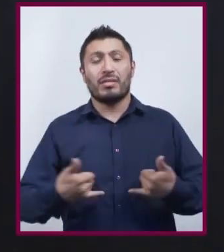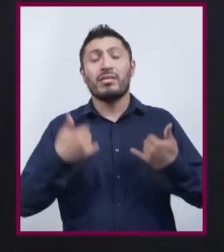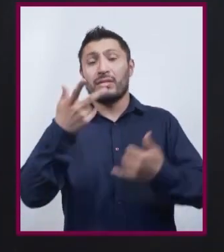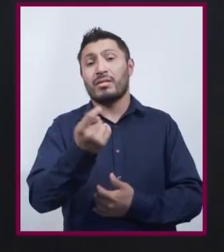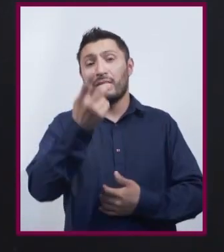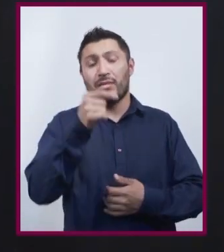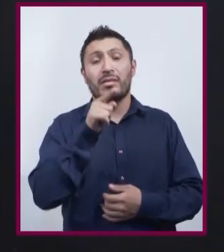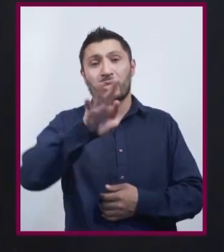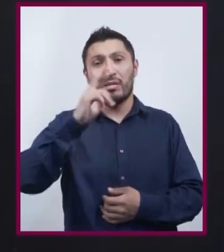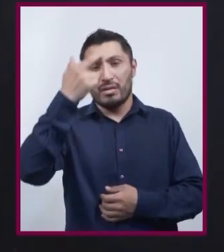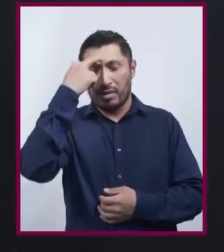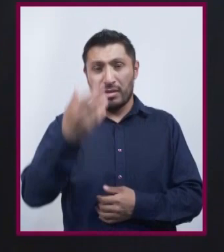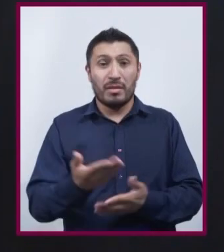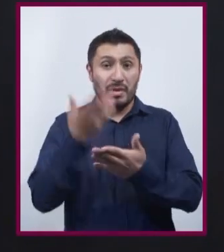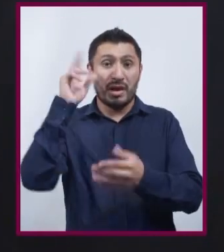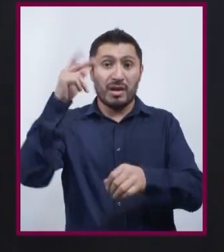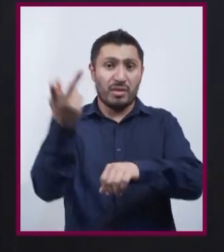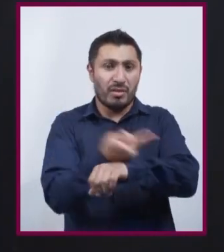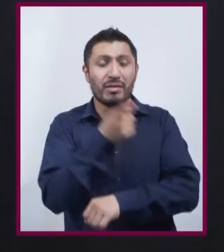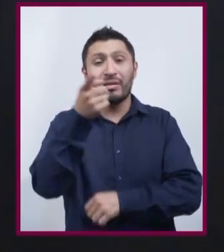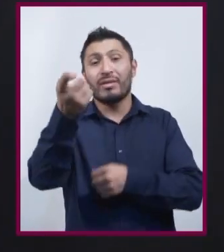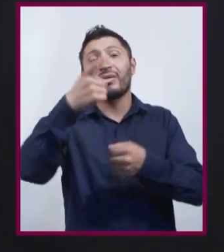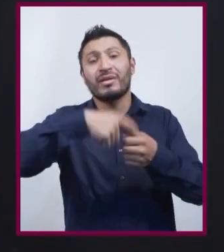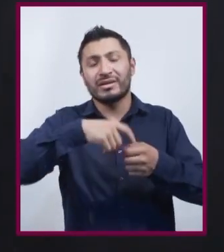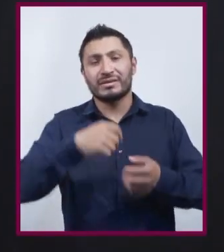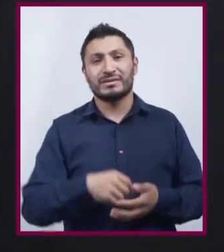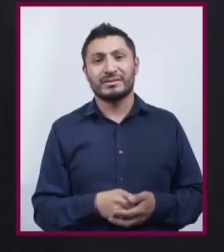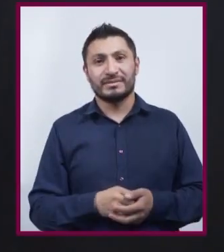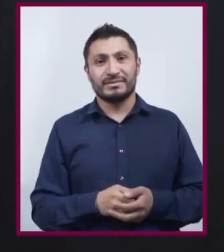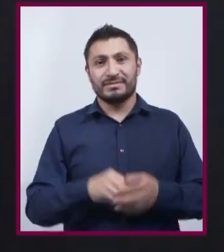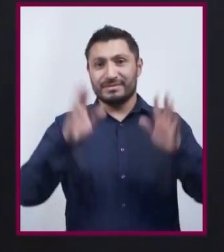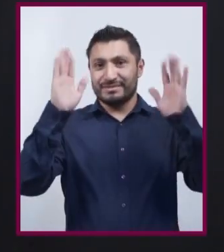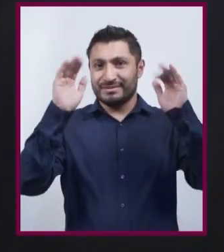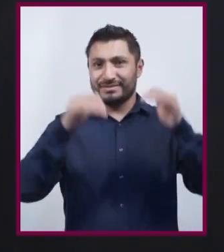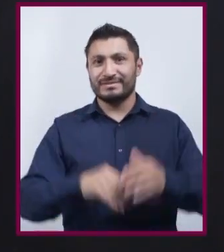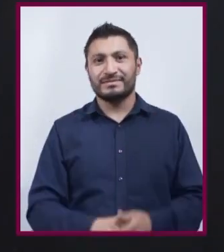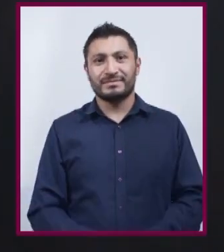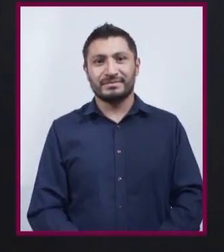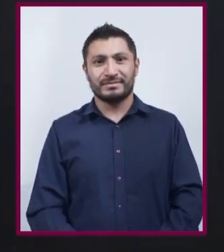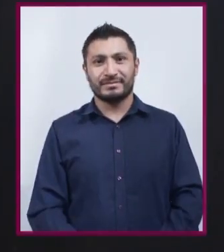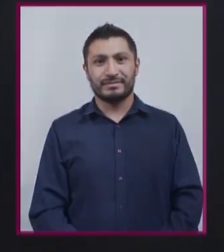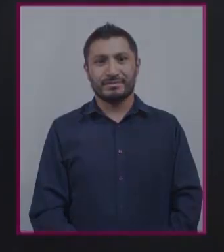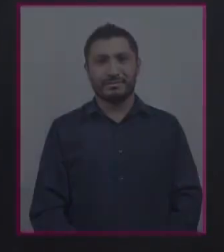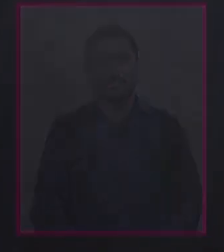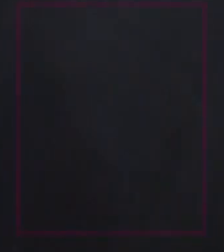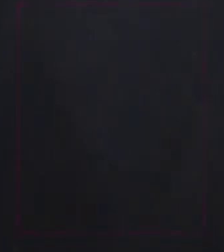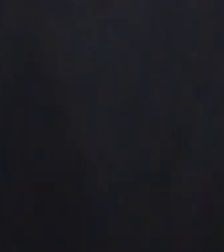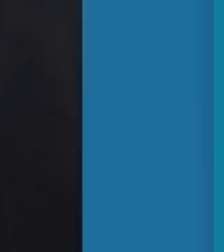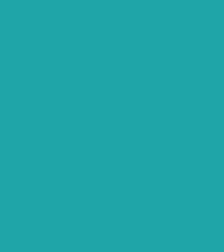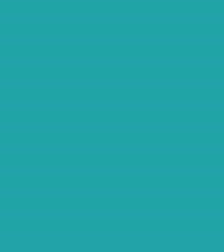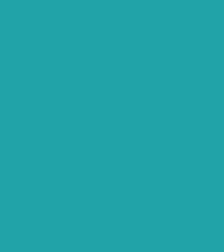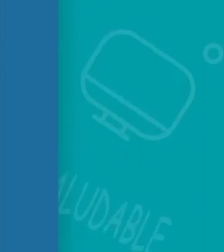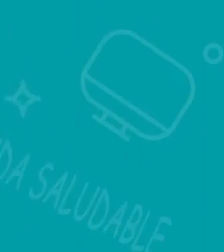de Jóvenes en TV. Recuerda que el pasado no ha pasado. Conéctate. Hasta la próxima.